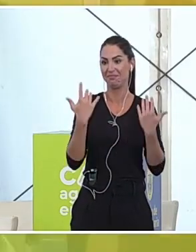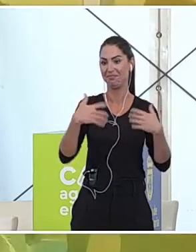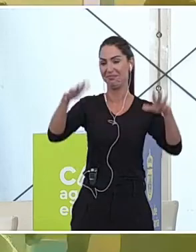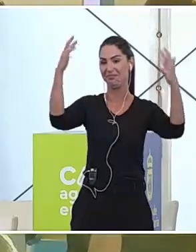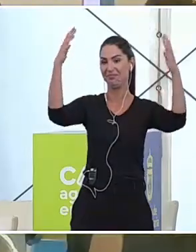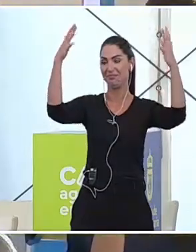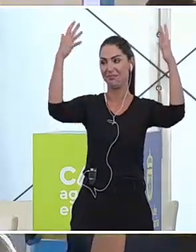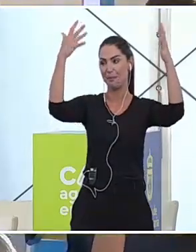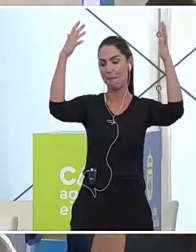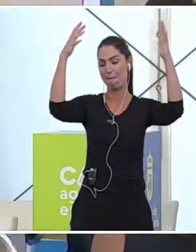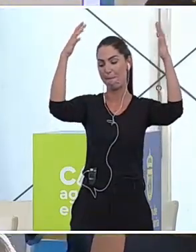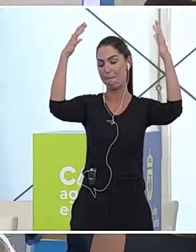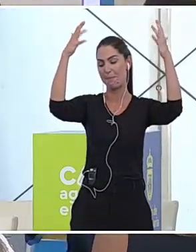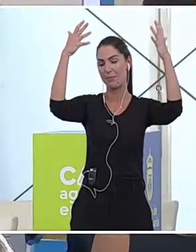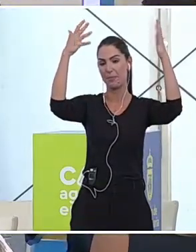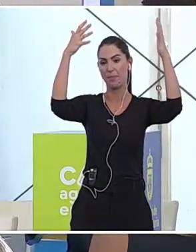Gracias.